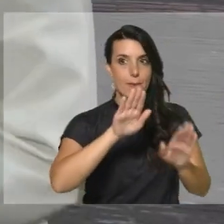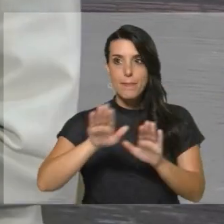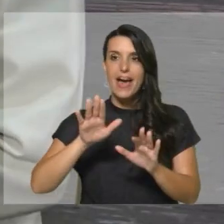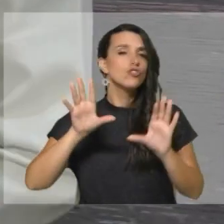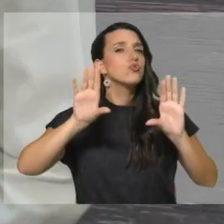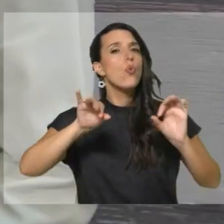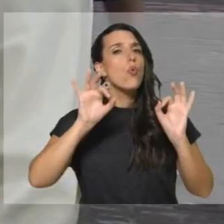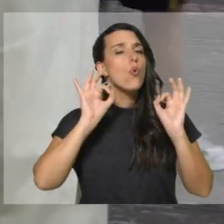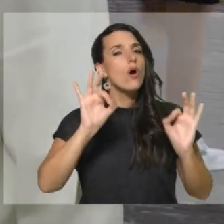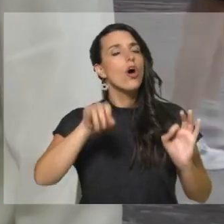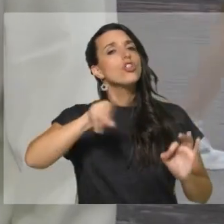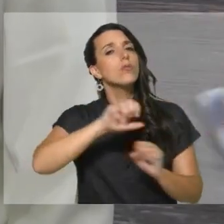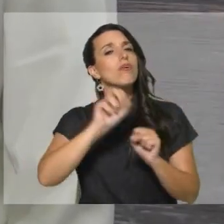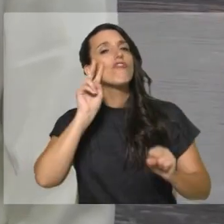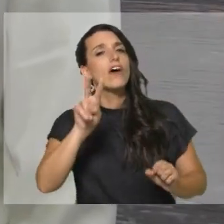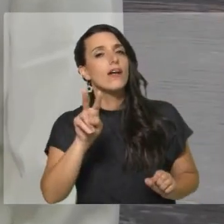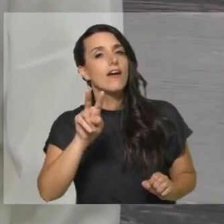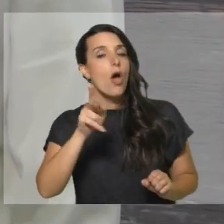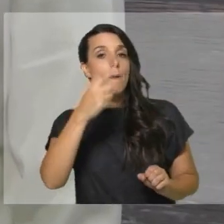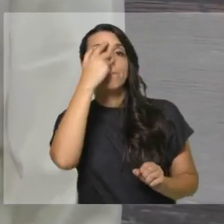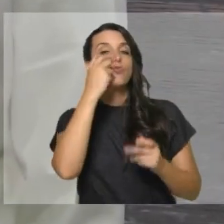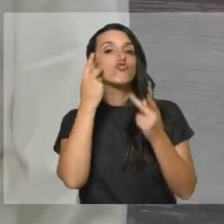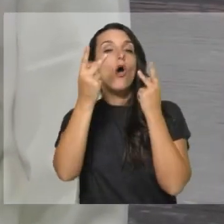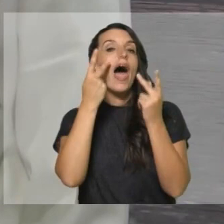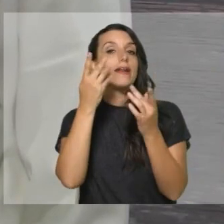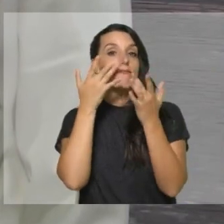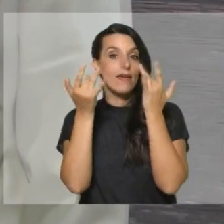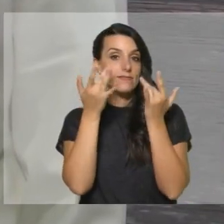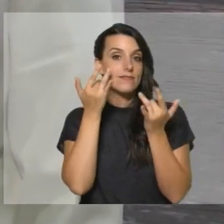ilustración. Sí, pero ¿dónde se pueden ver las obras? Están en el Museo de Artes Visuales